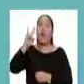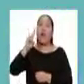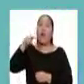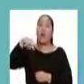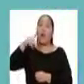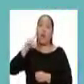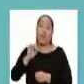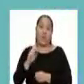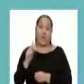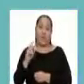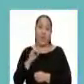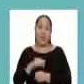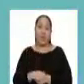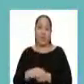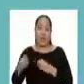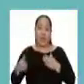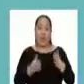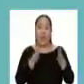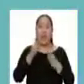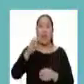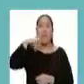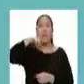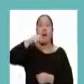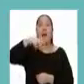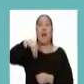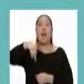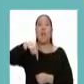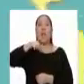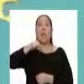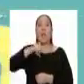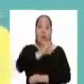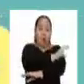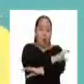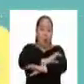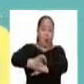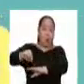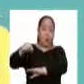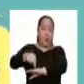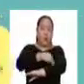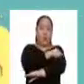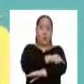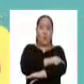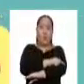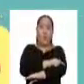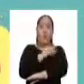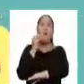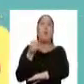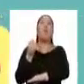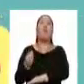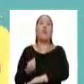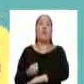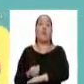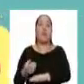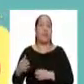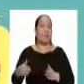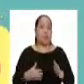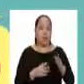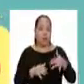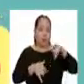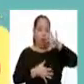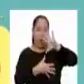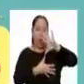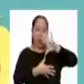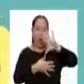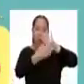carretera Panamericana atraviesa toda la costa del Perú y se llama Panamericana porque recorre toda América,